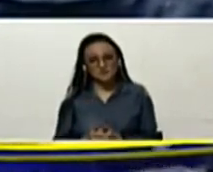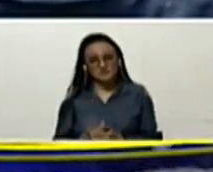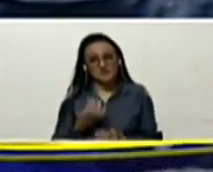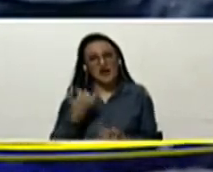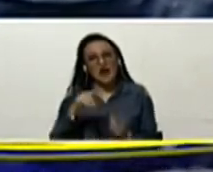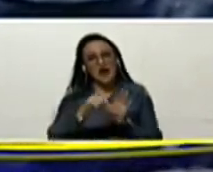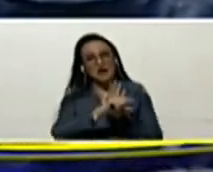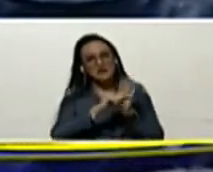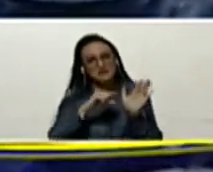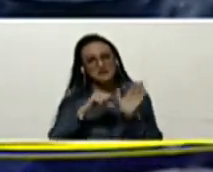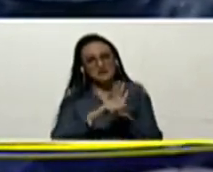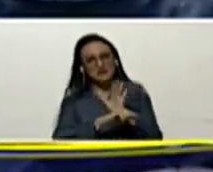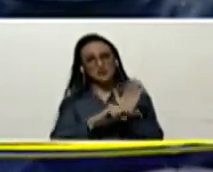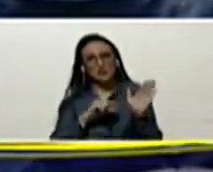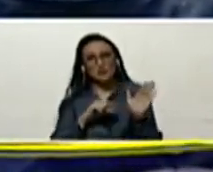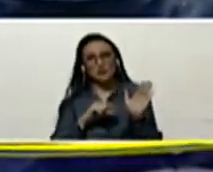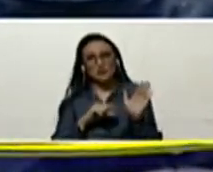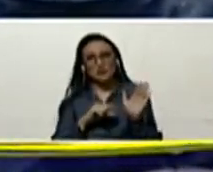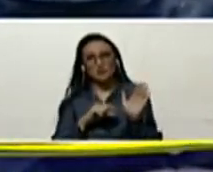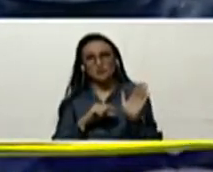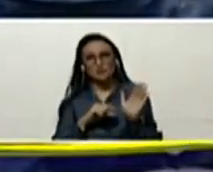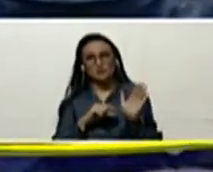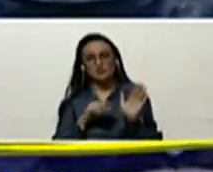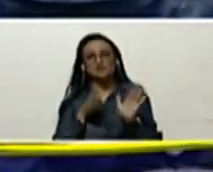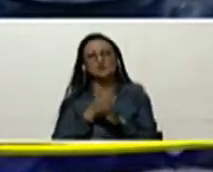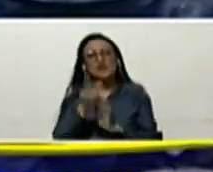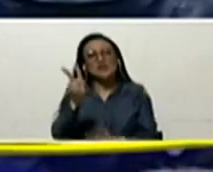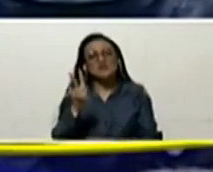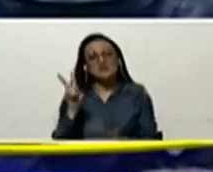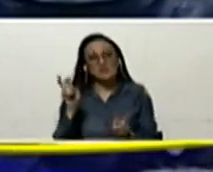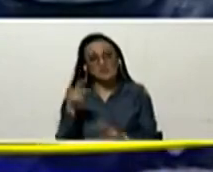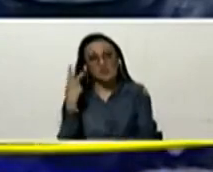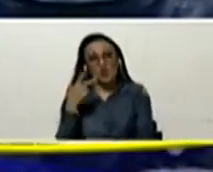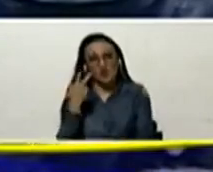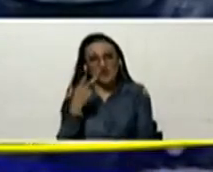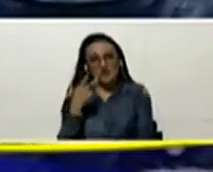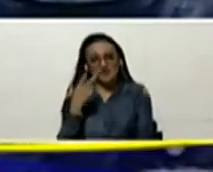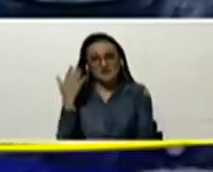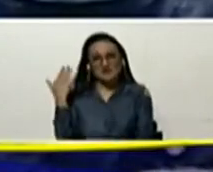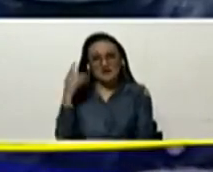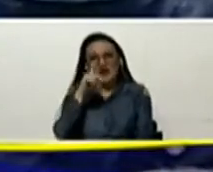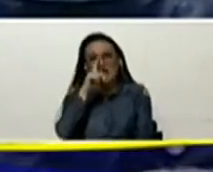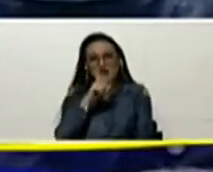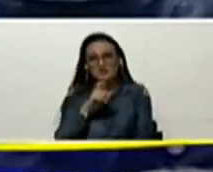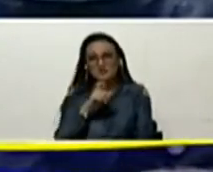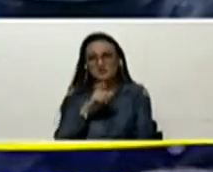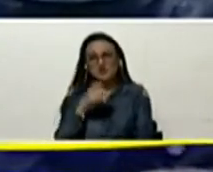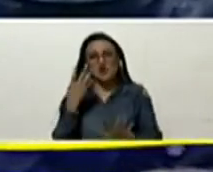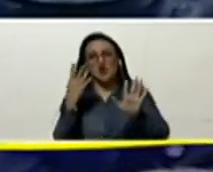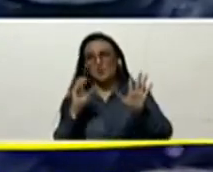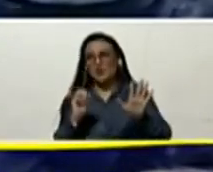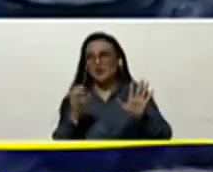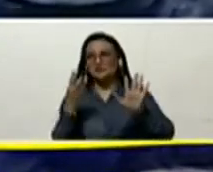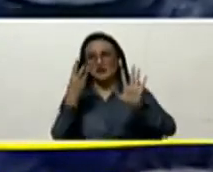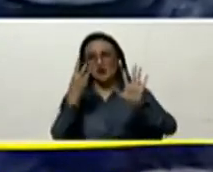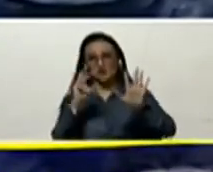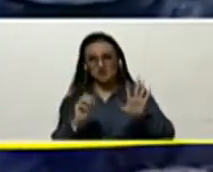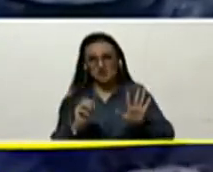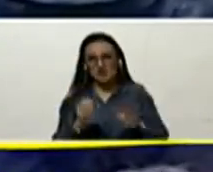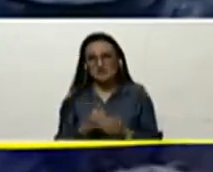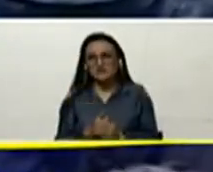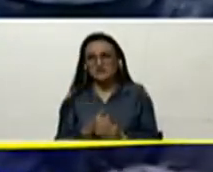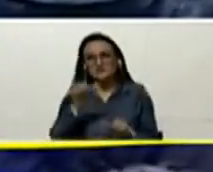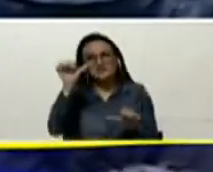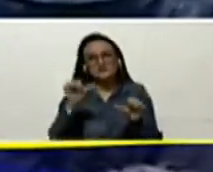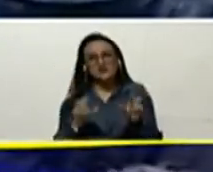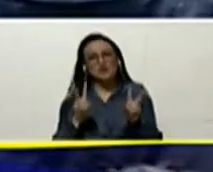artículos sobre política de la época, los años 90, 80, hablando